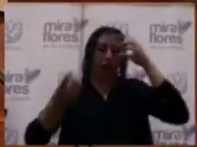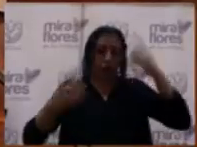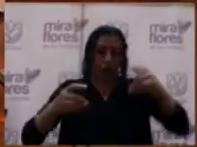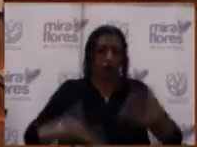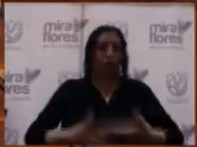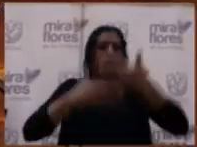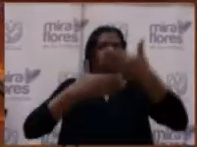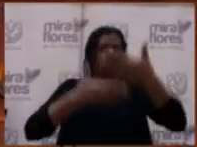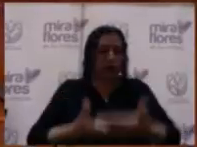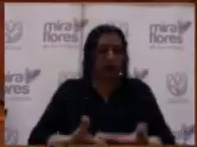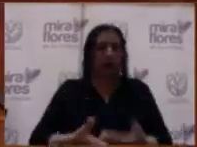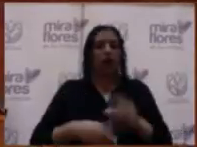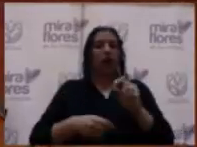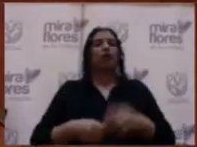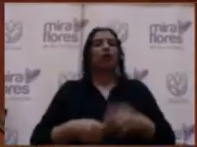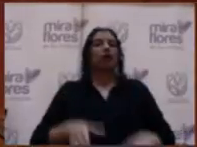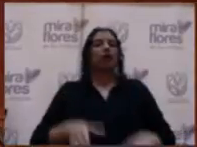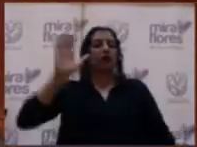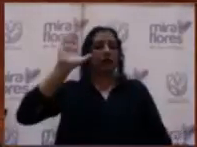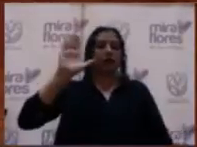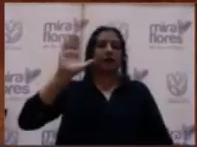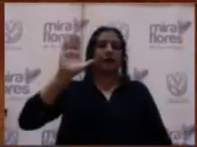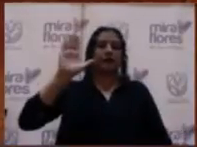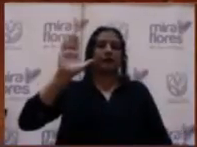propuesto, síganse a expresarlo en señal de conformidad.